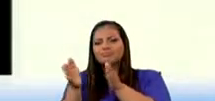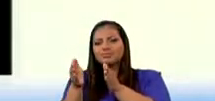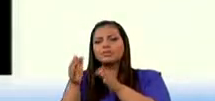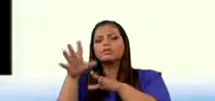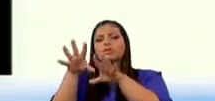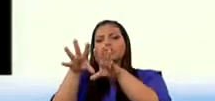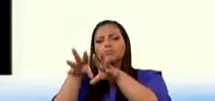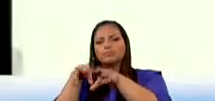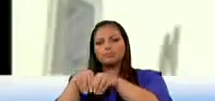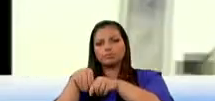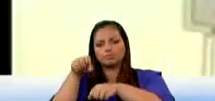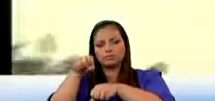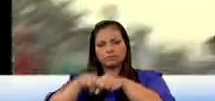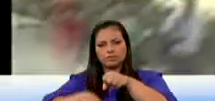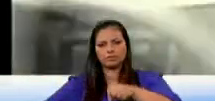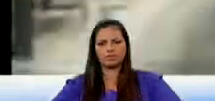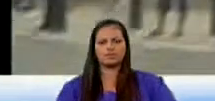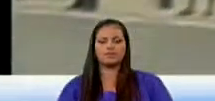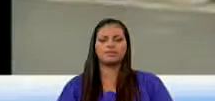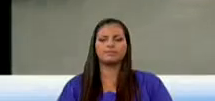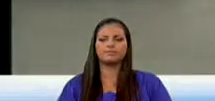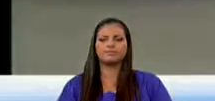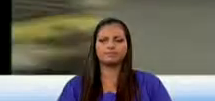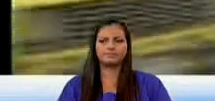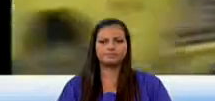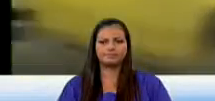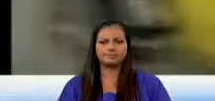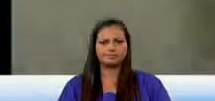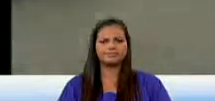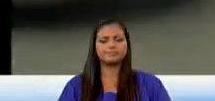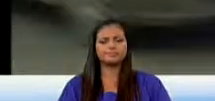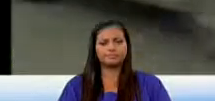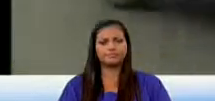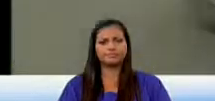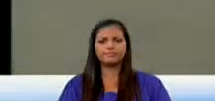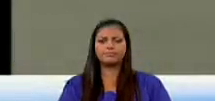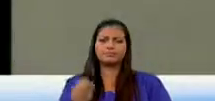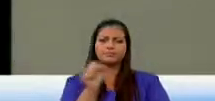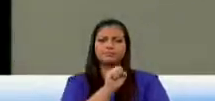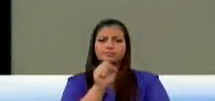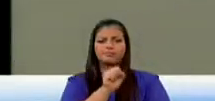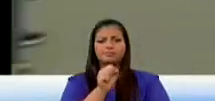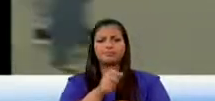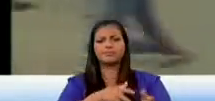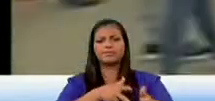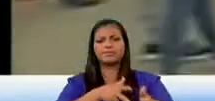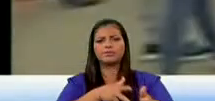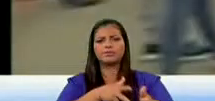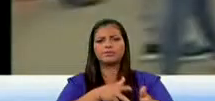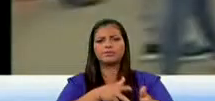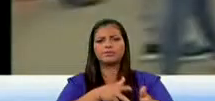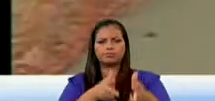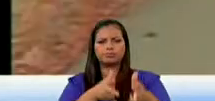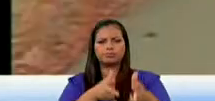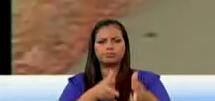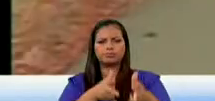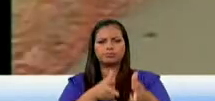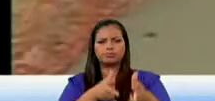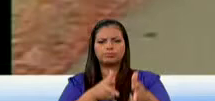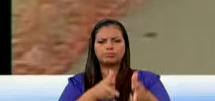semaforizado y en donde los vehículos sí se pueden detener para que pasen los peatones justamente